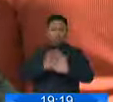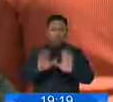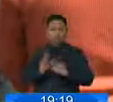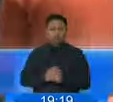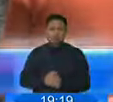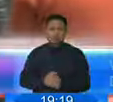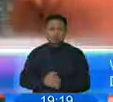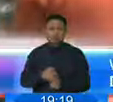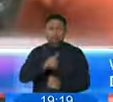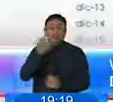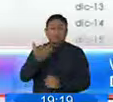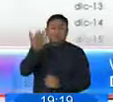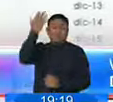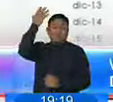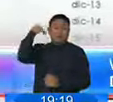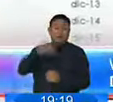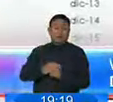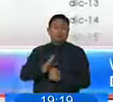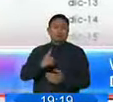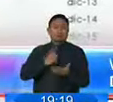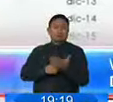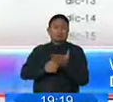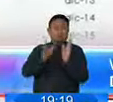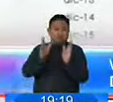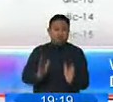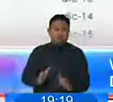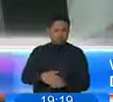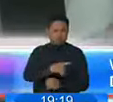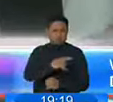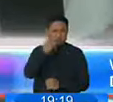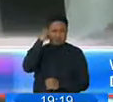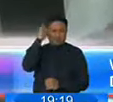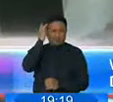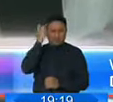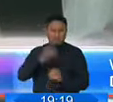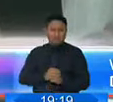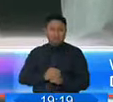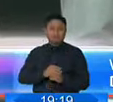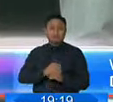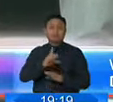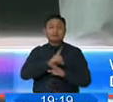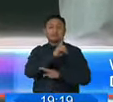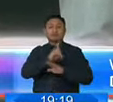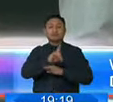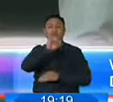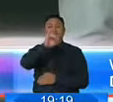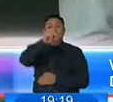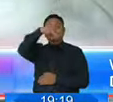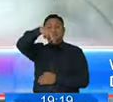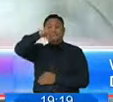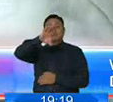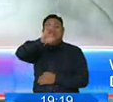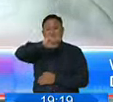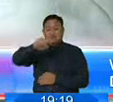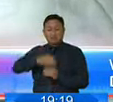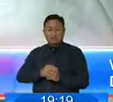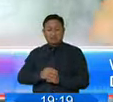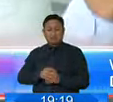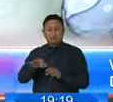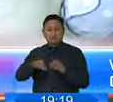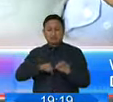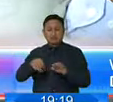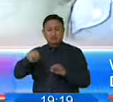A pesar de que días atrás analistas miraban con preocupación estas cifras, el director del INEC, Reinaldo Cervantes, enfatizó en